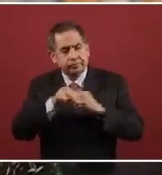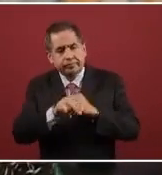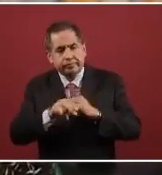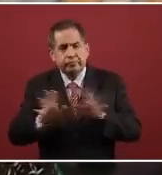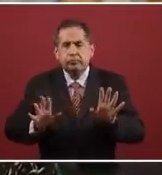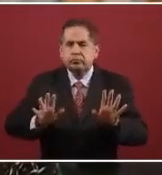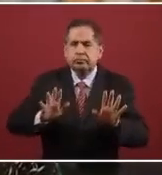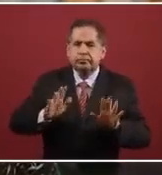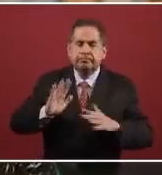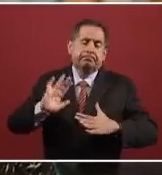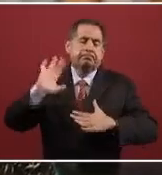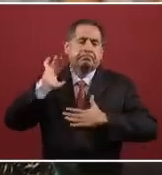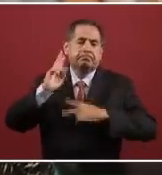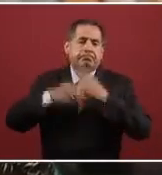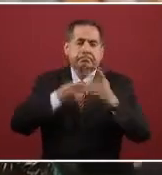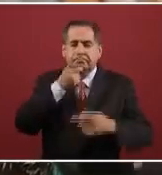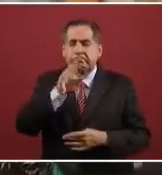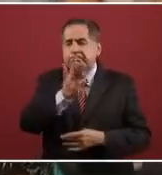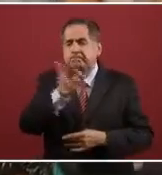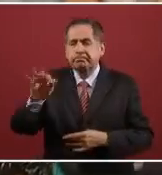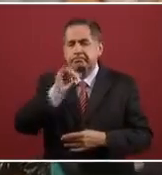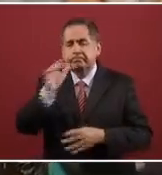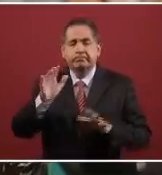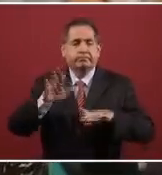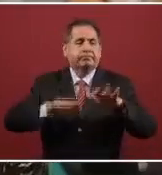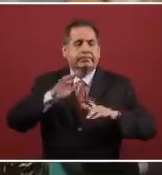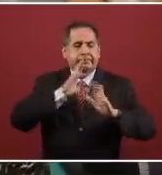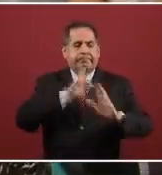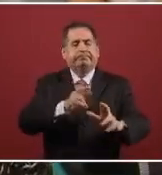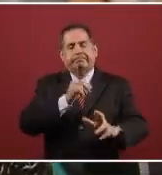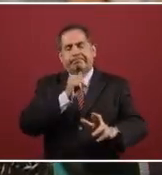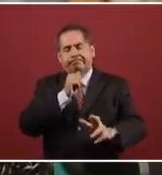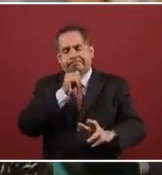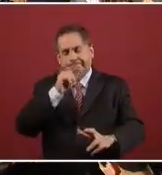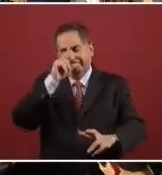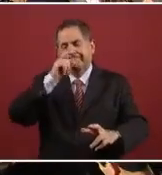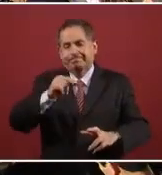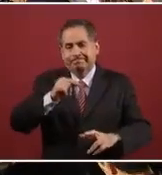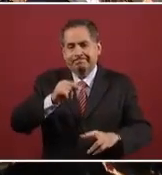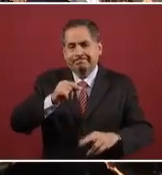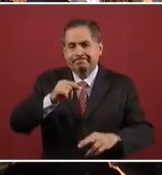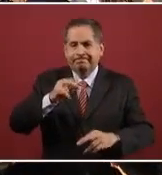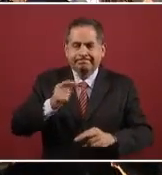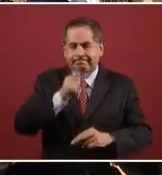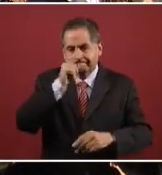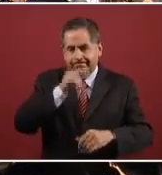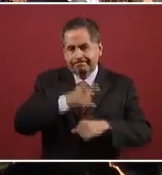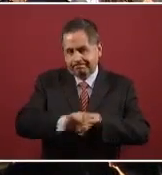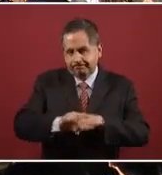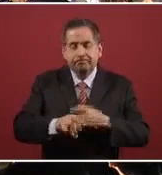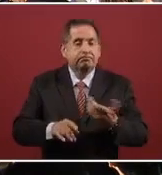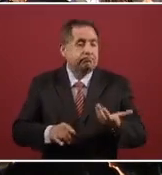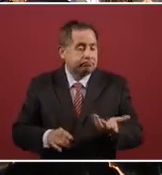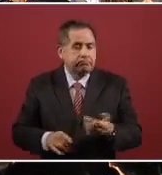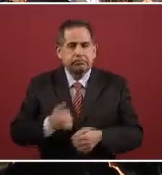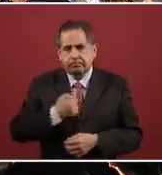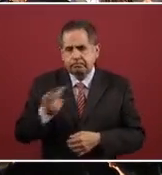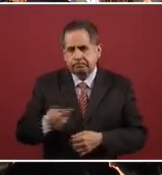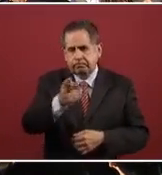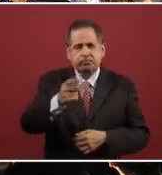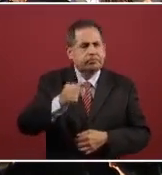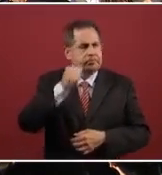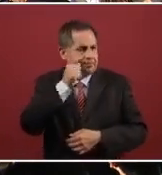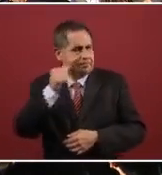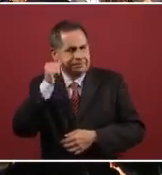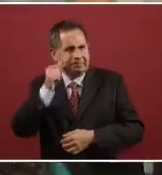a comprometerse con fechas porque a veces pues los resultados no son los que esperan. En esa materia, preguntarle, presidente, el día de